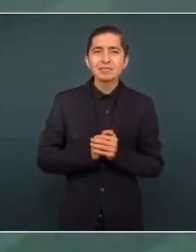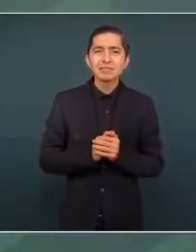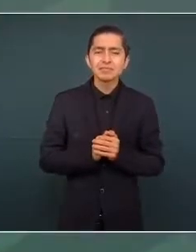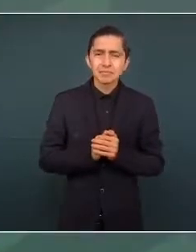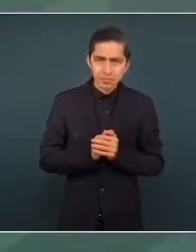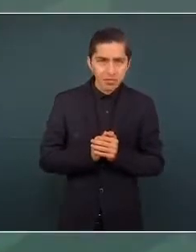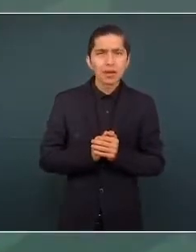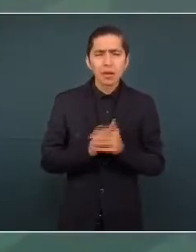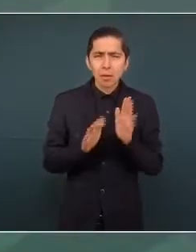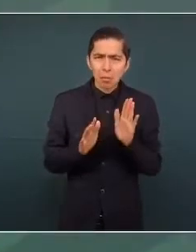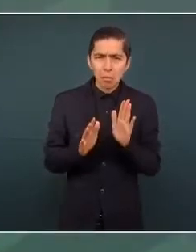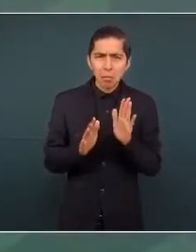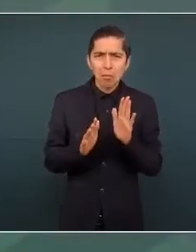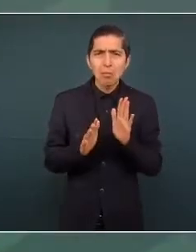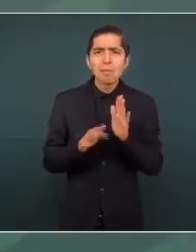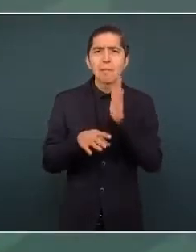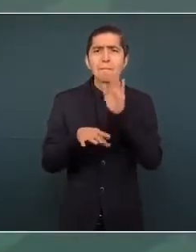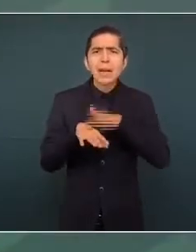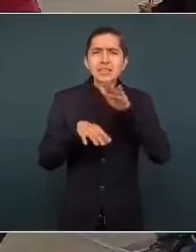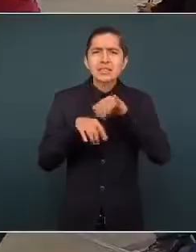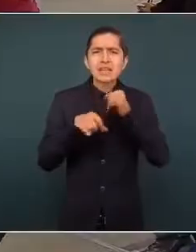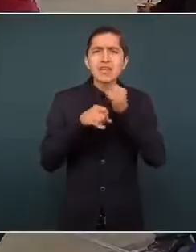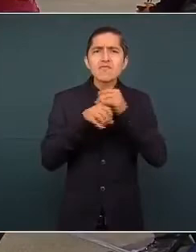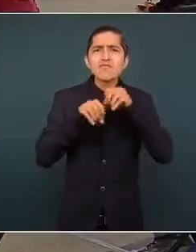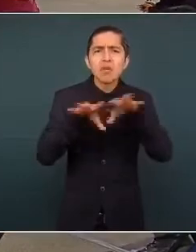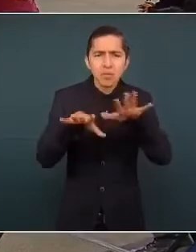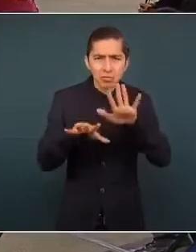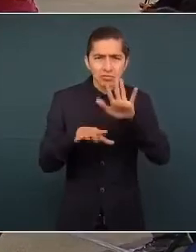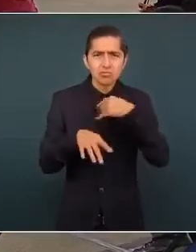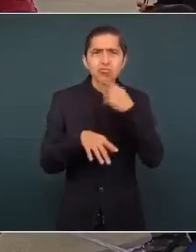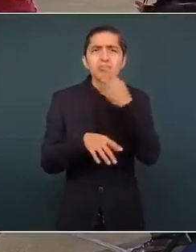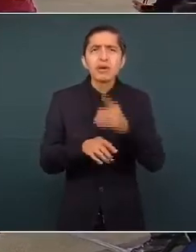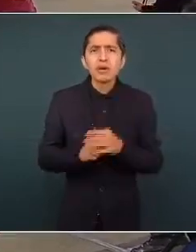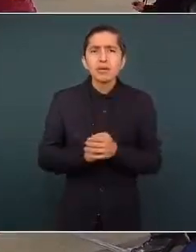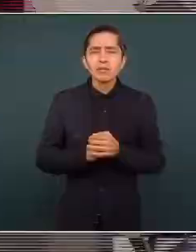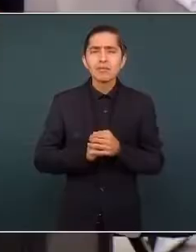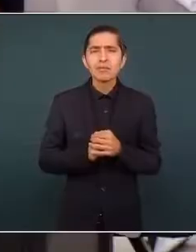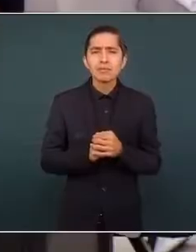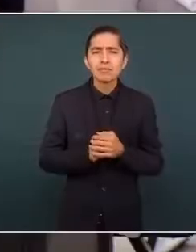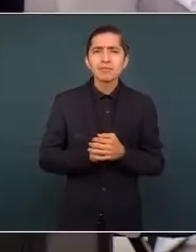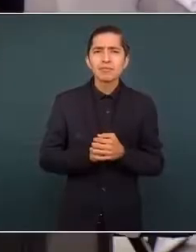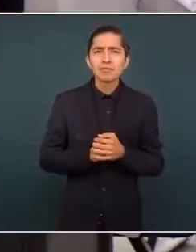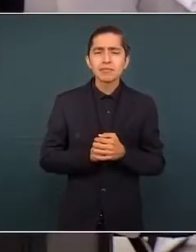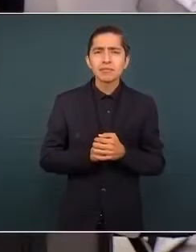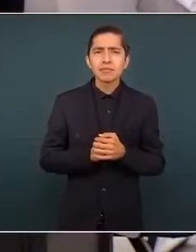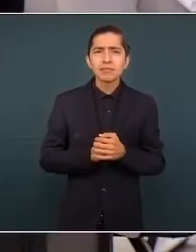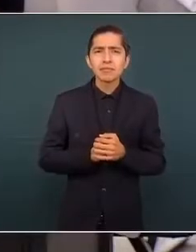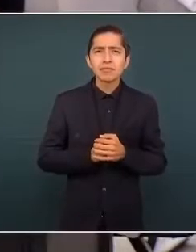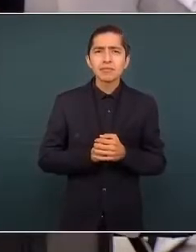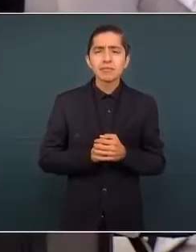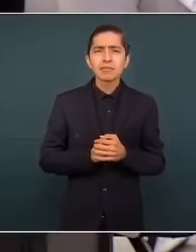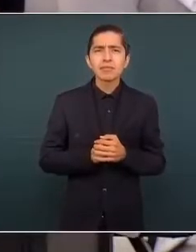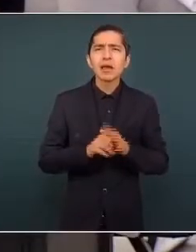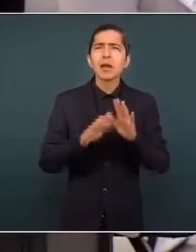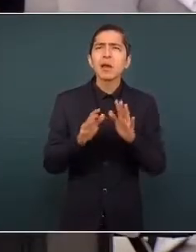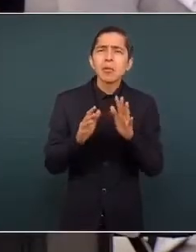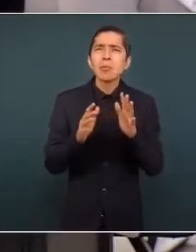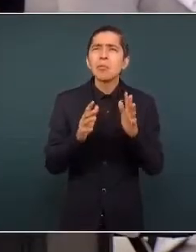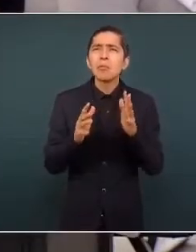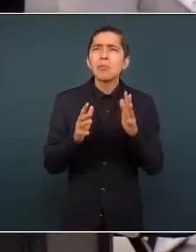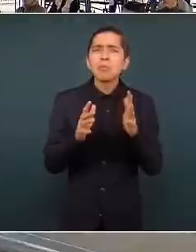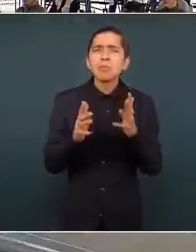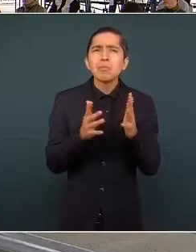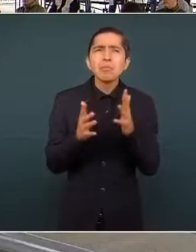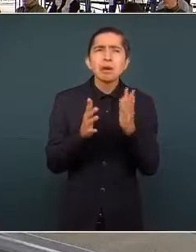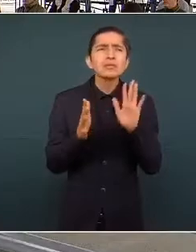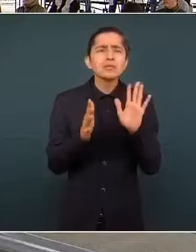Van a tener más información. ¿A este momento no hay ningún otro dato que nos pueda agregar en este instante?